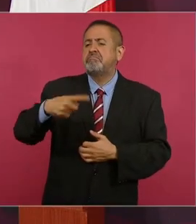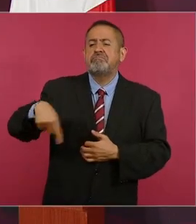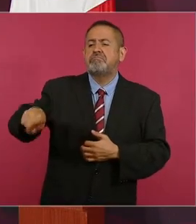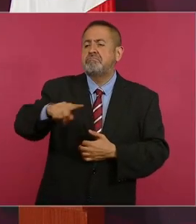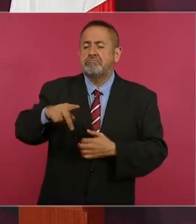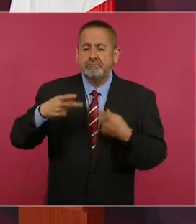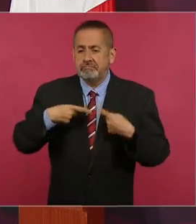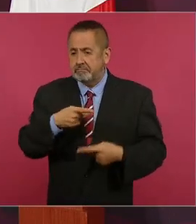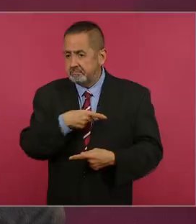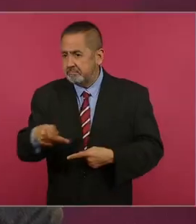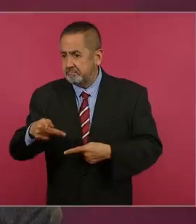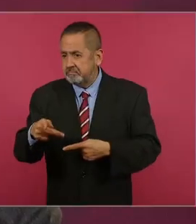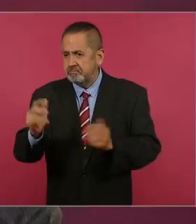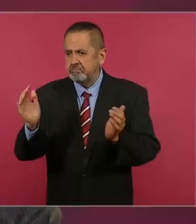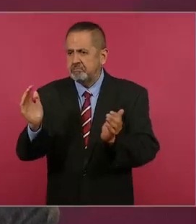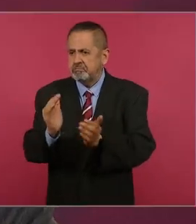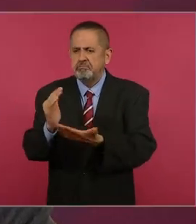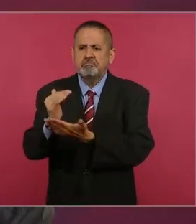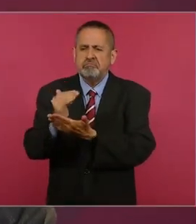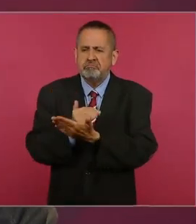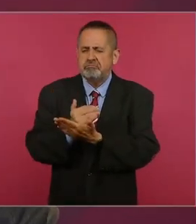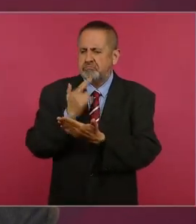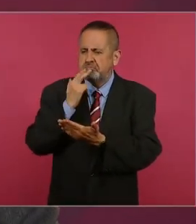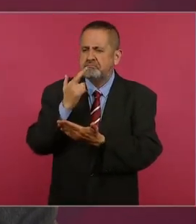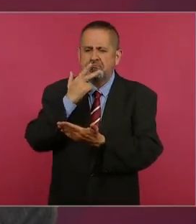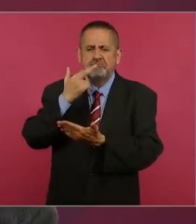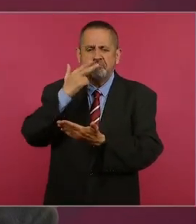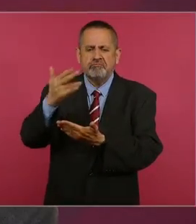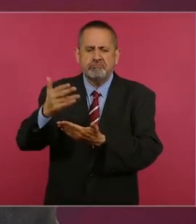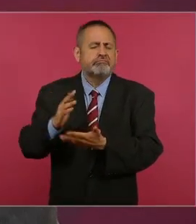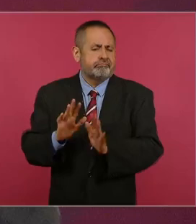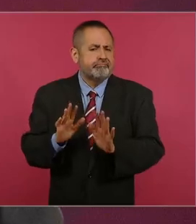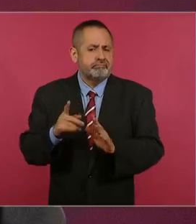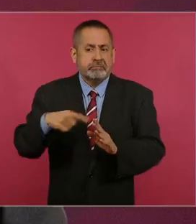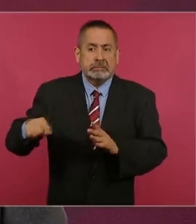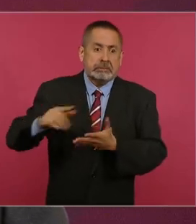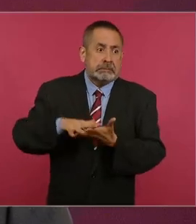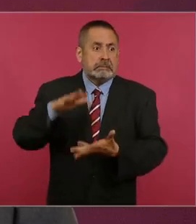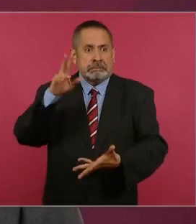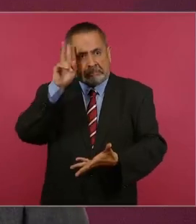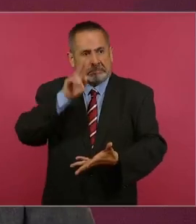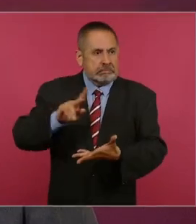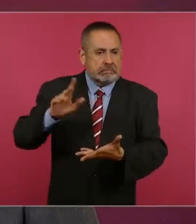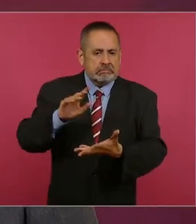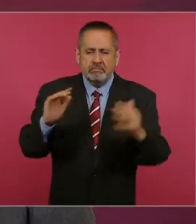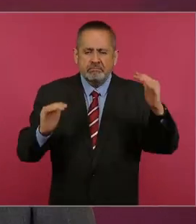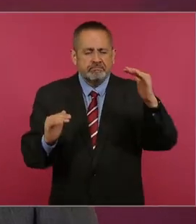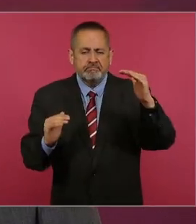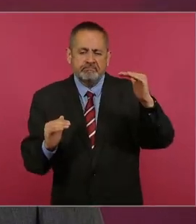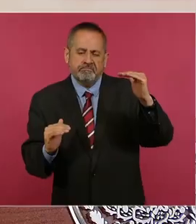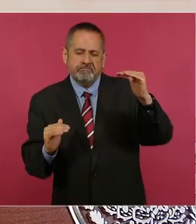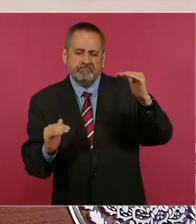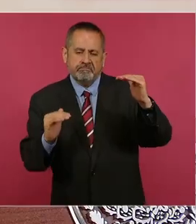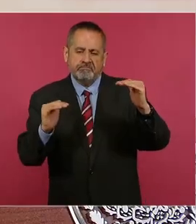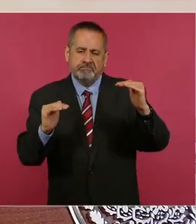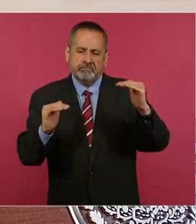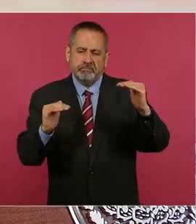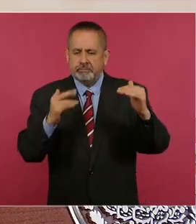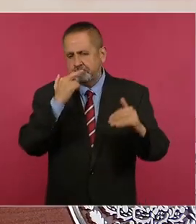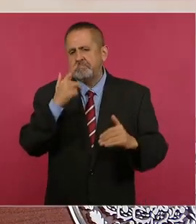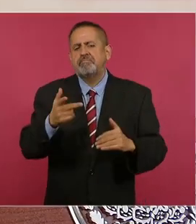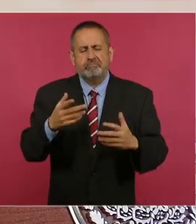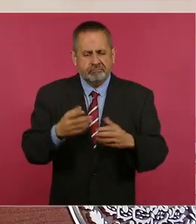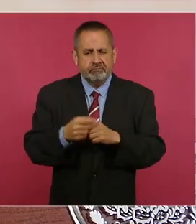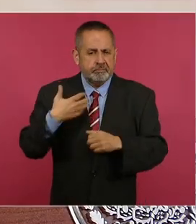les contesto de que se redujo la pobreza y la desigualdad en